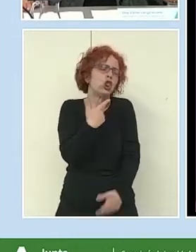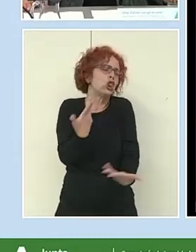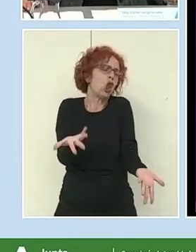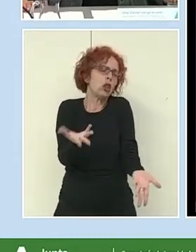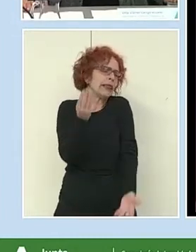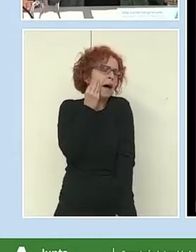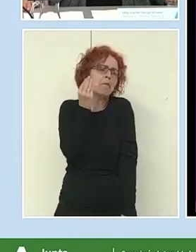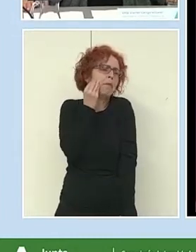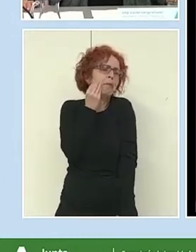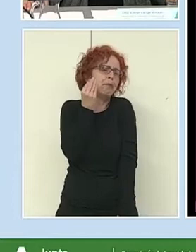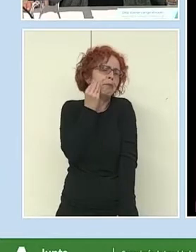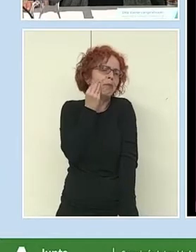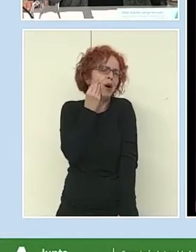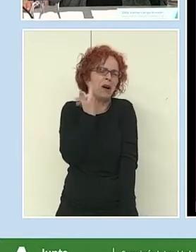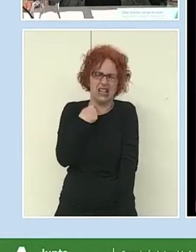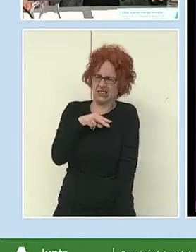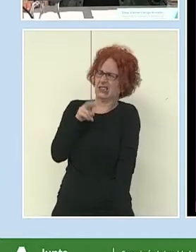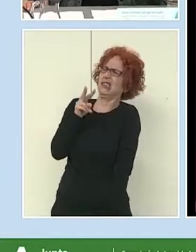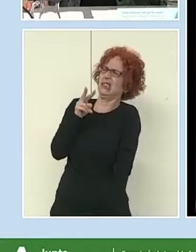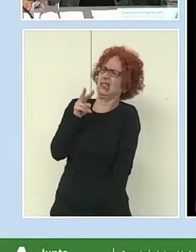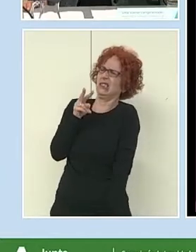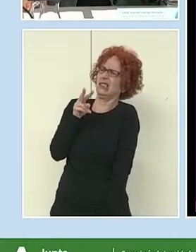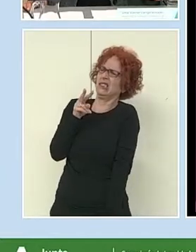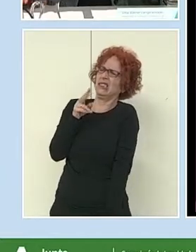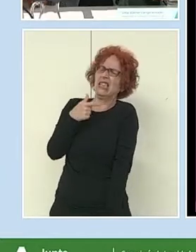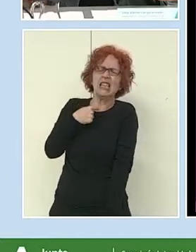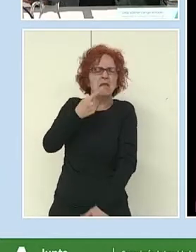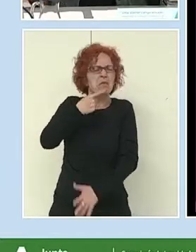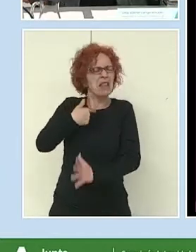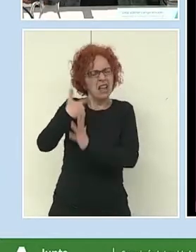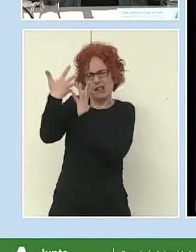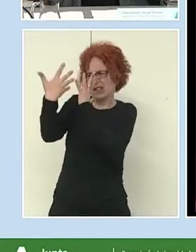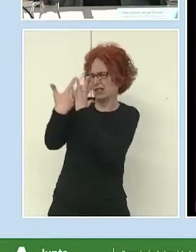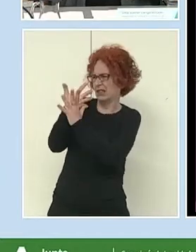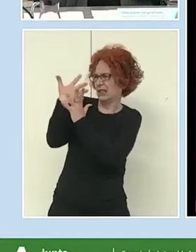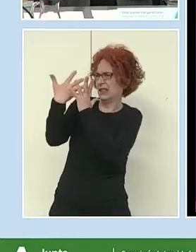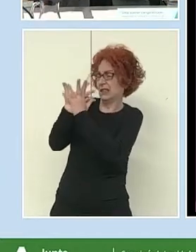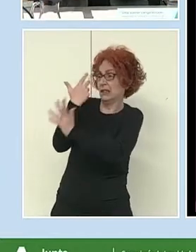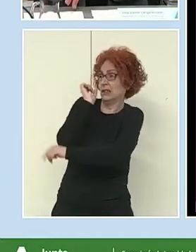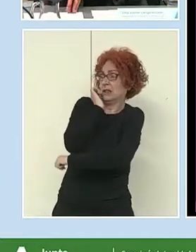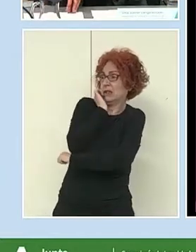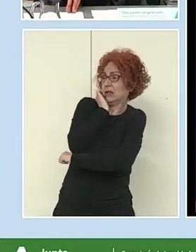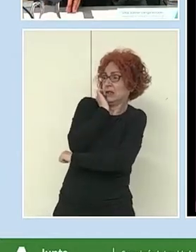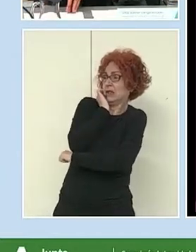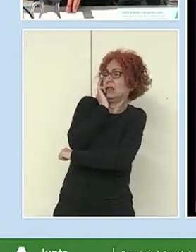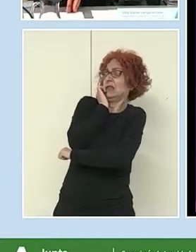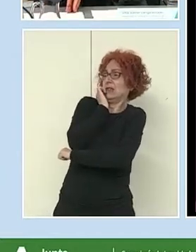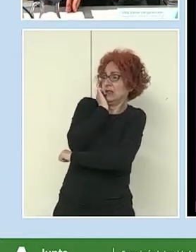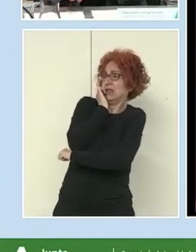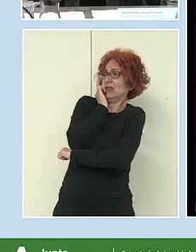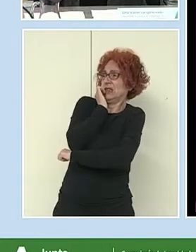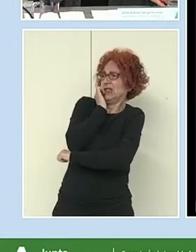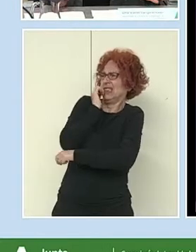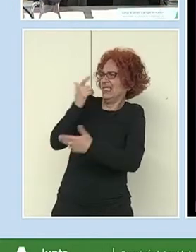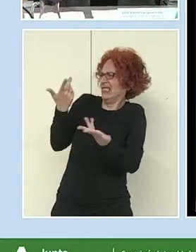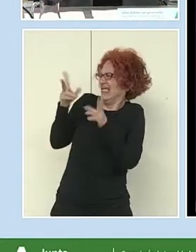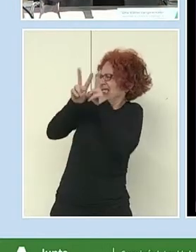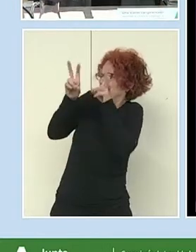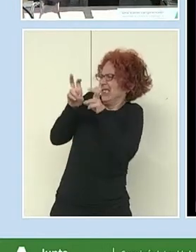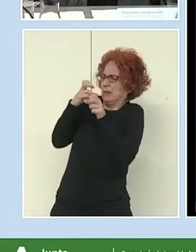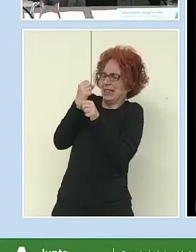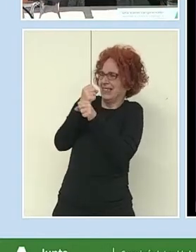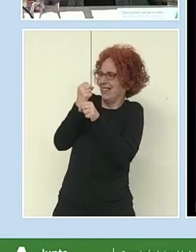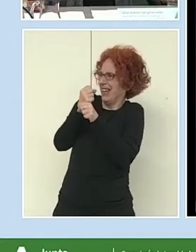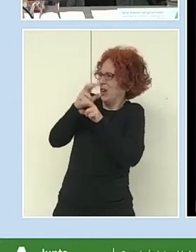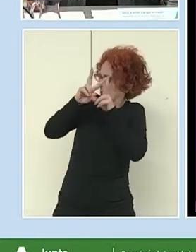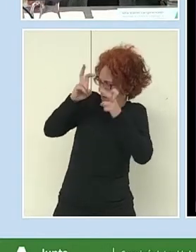mundo y que se empeñan en explicarte absolutamente todo, ya no que tenga que ver con la profesión, sino ya con la